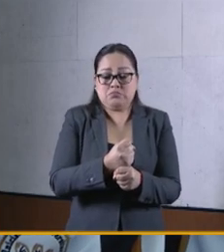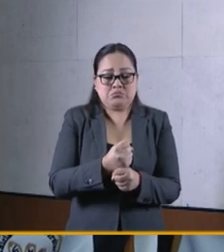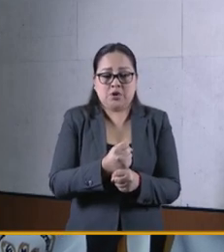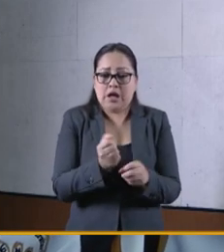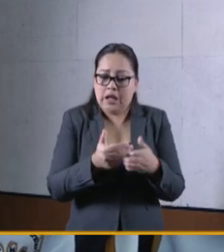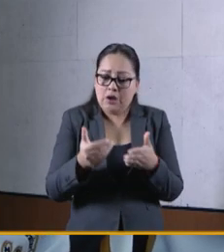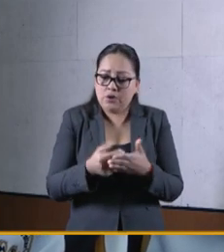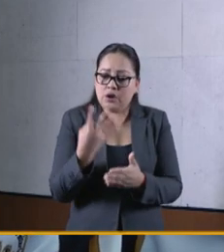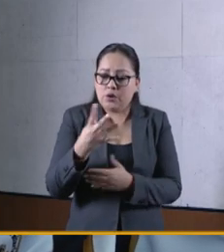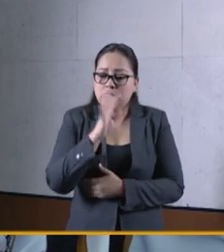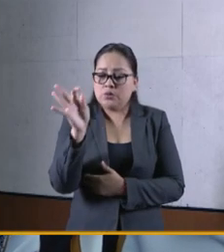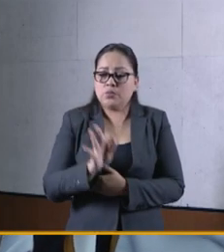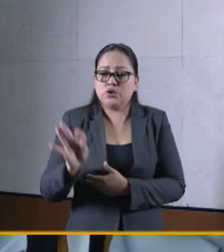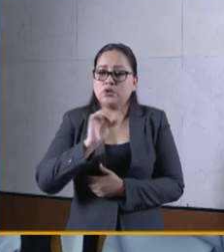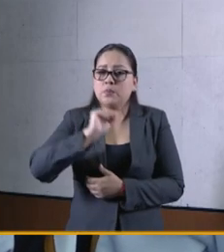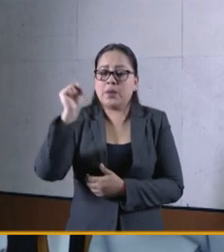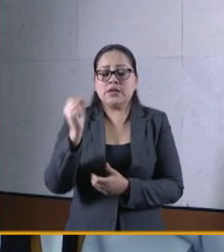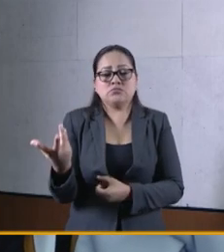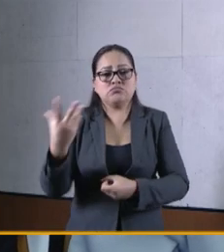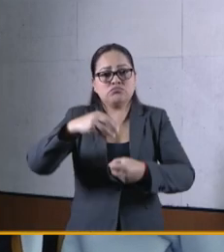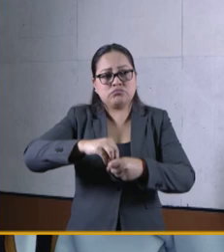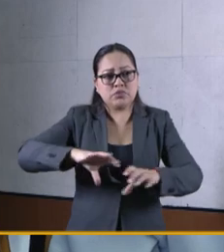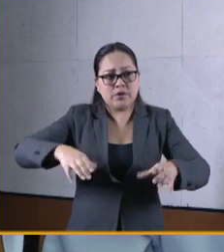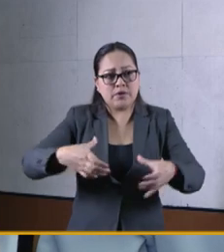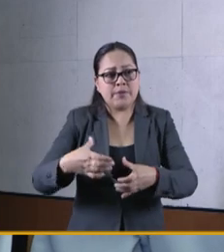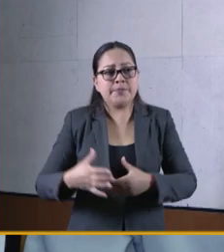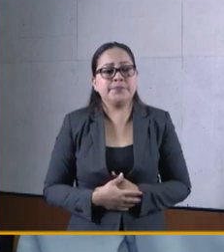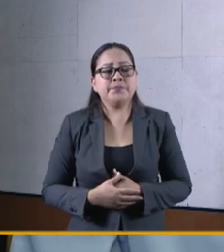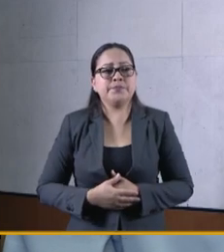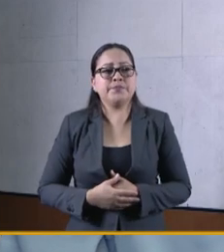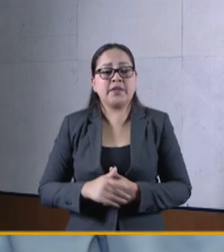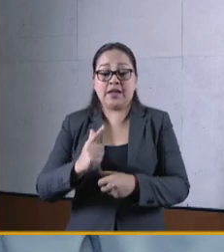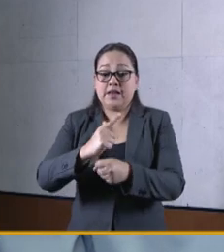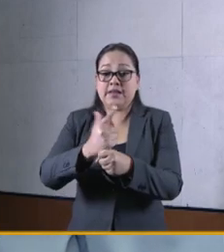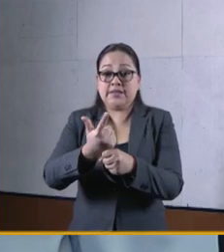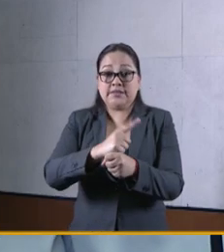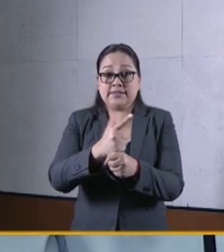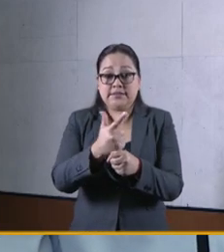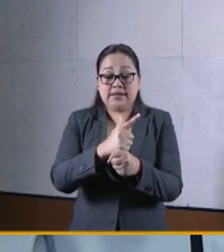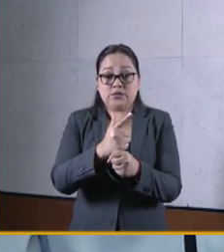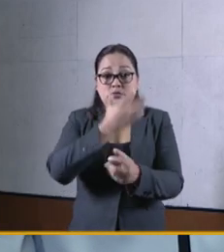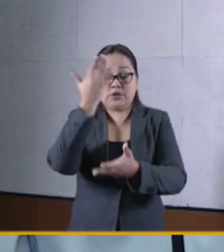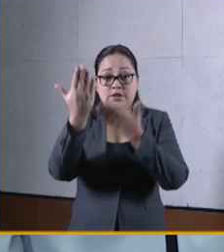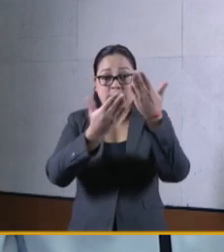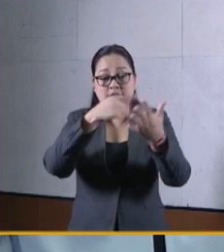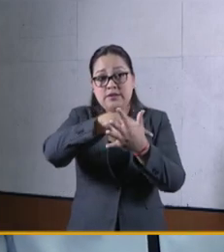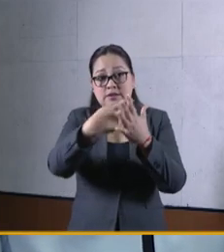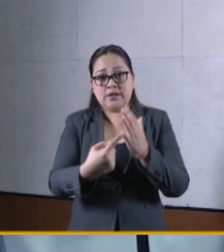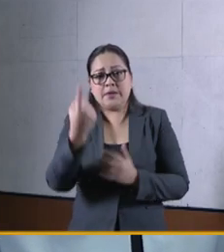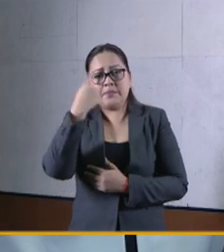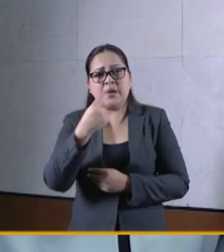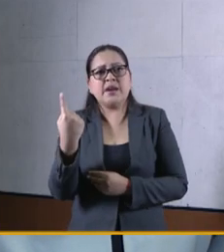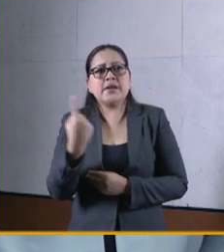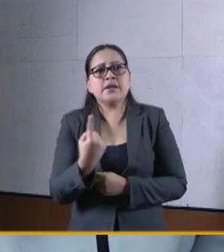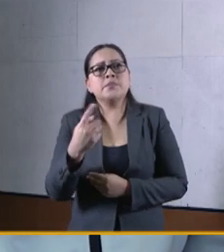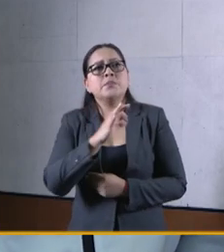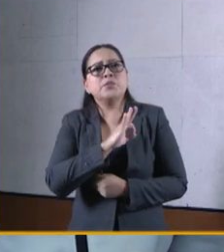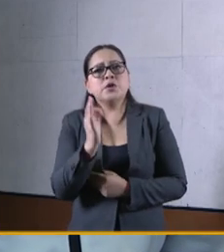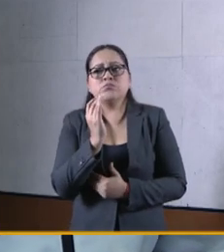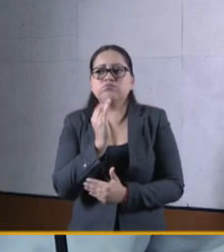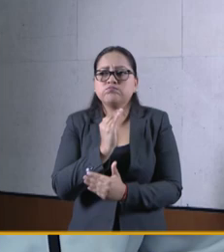anterior este nivel de estudios de licenciatura está diseñado para desarrollarse